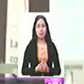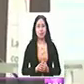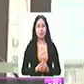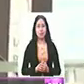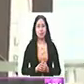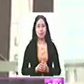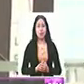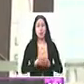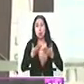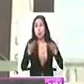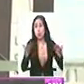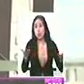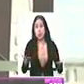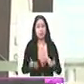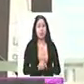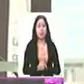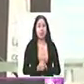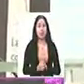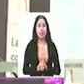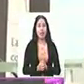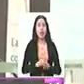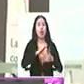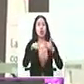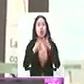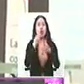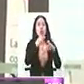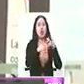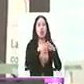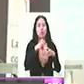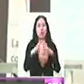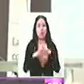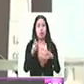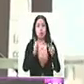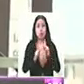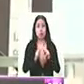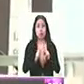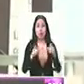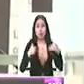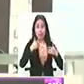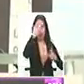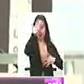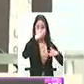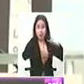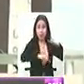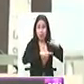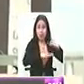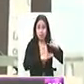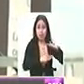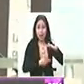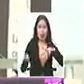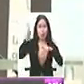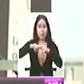Ni qué decir de aquellas complicaciones en personas que ya tienen enfermedades de base.